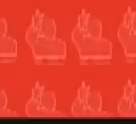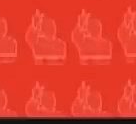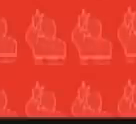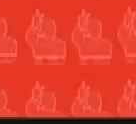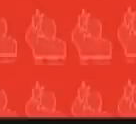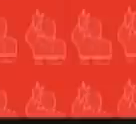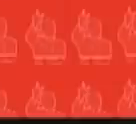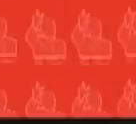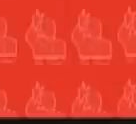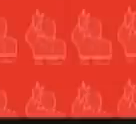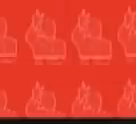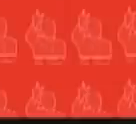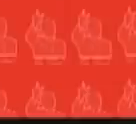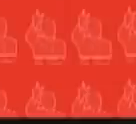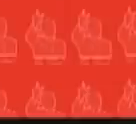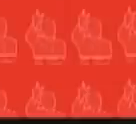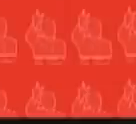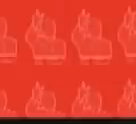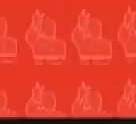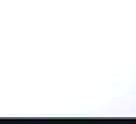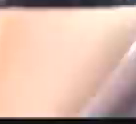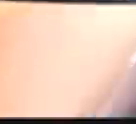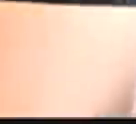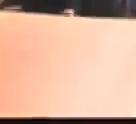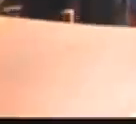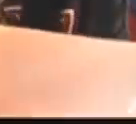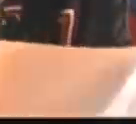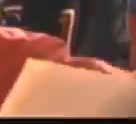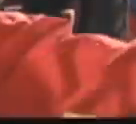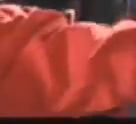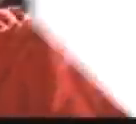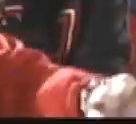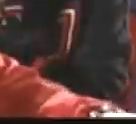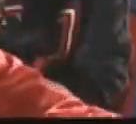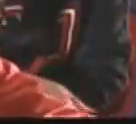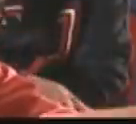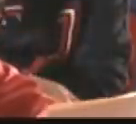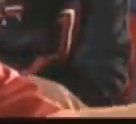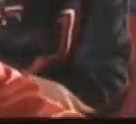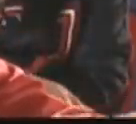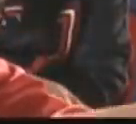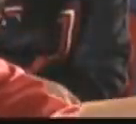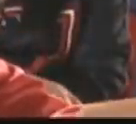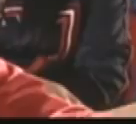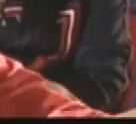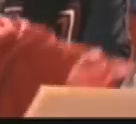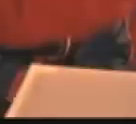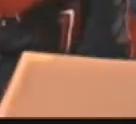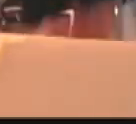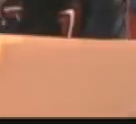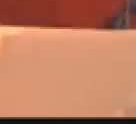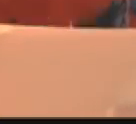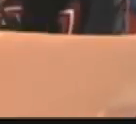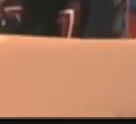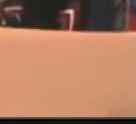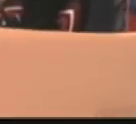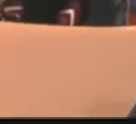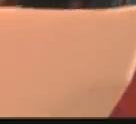las amenazas presentes y futuras contra la paz. Aquí está sus delegados y delegadas,